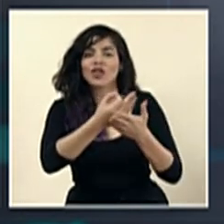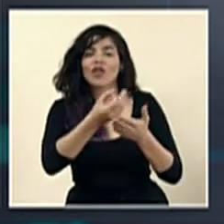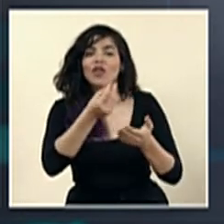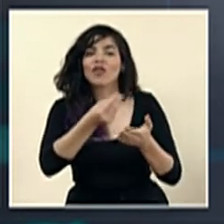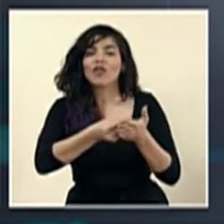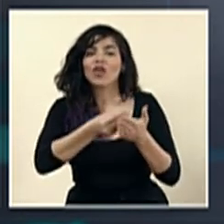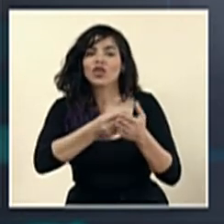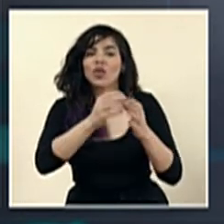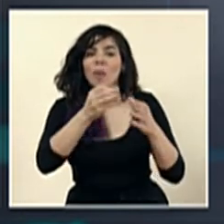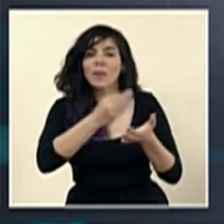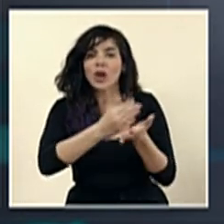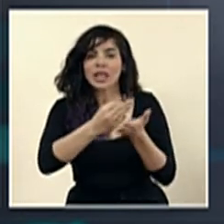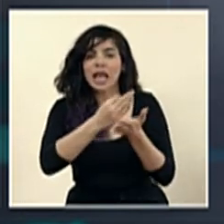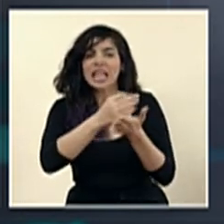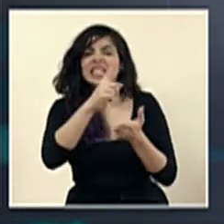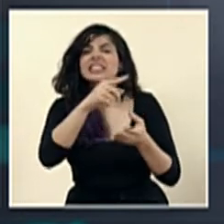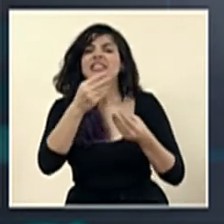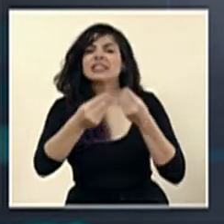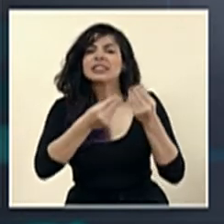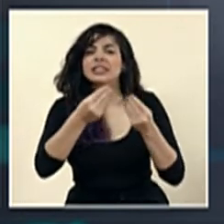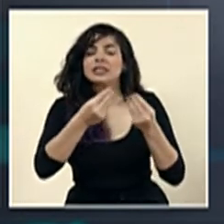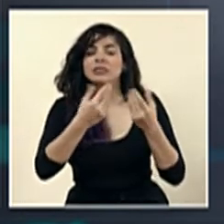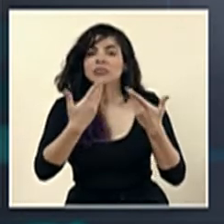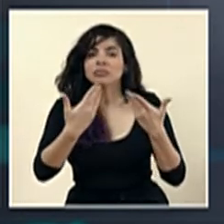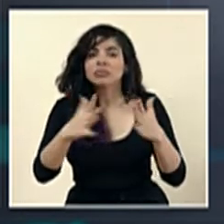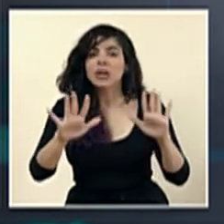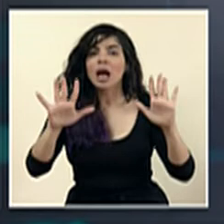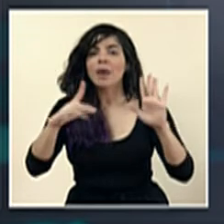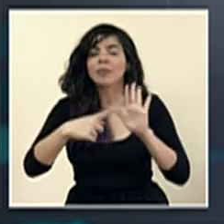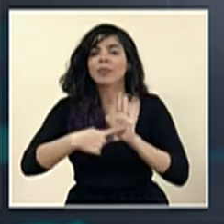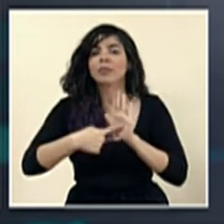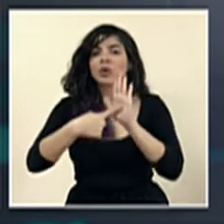hizo fue demostrar o